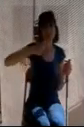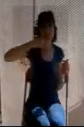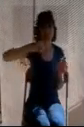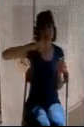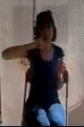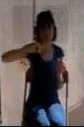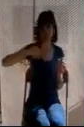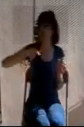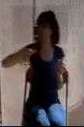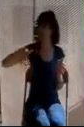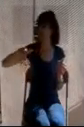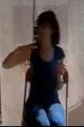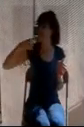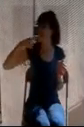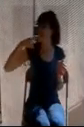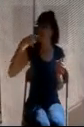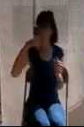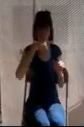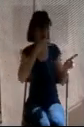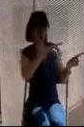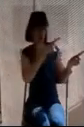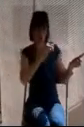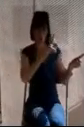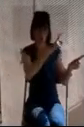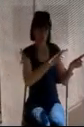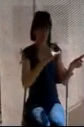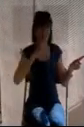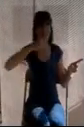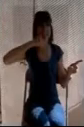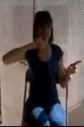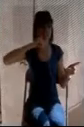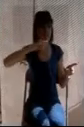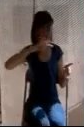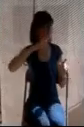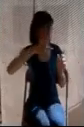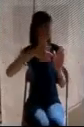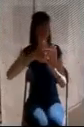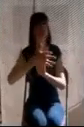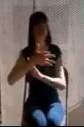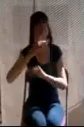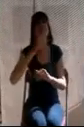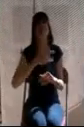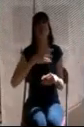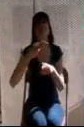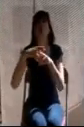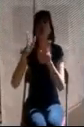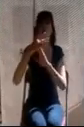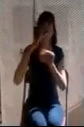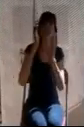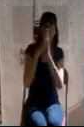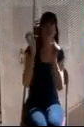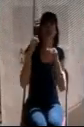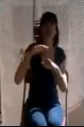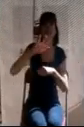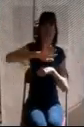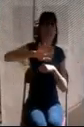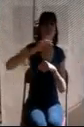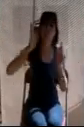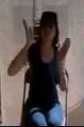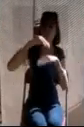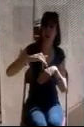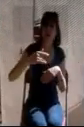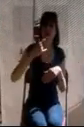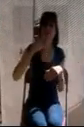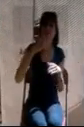el de arriba, no digo ustedes, es el mismo señor Sánchez que decía que no habría indultos políticos, que no habría pactos con nacionalistas, que las penas se